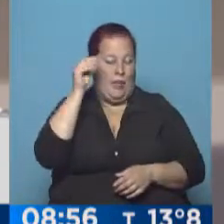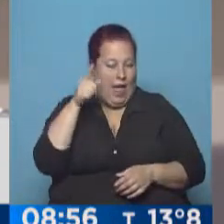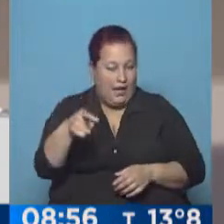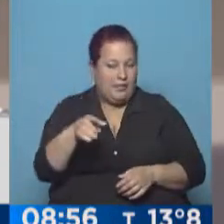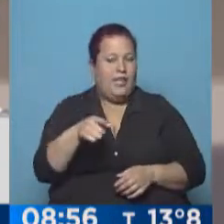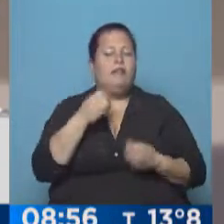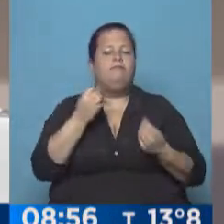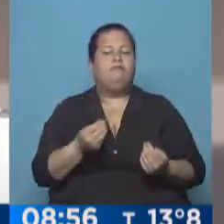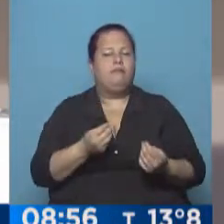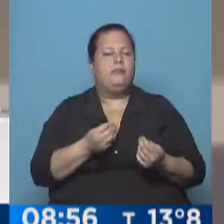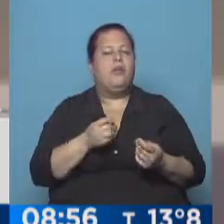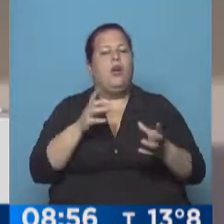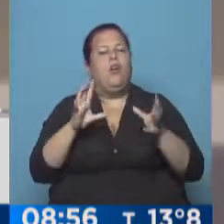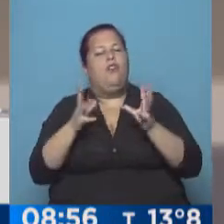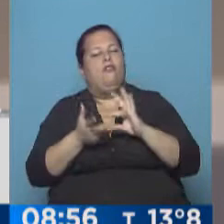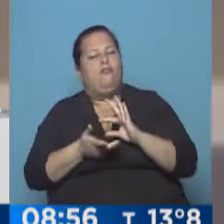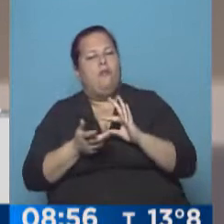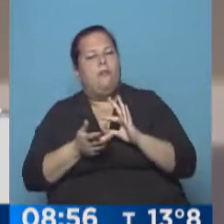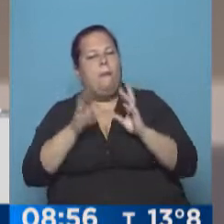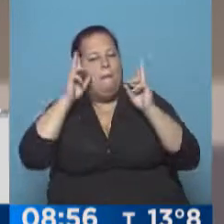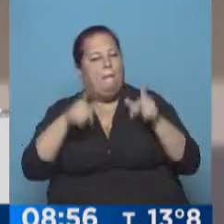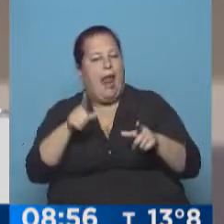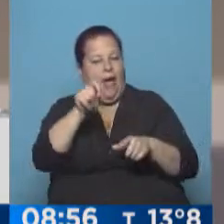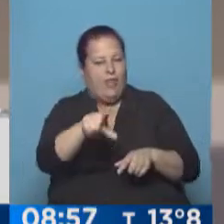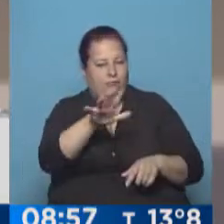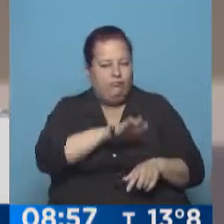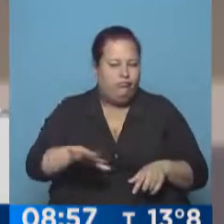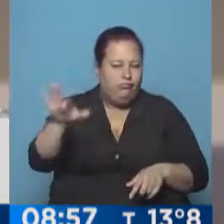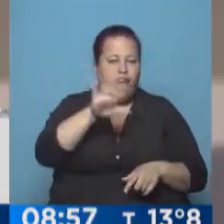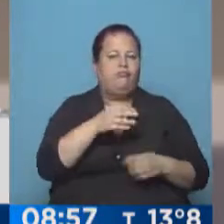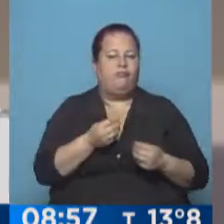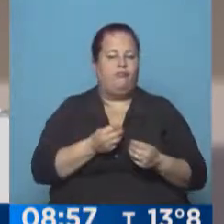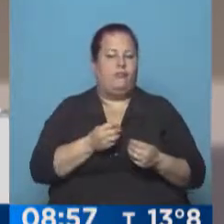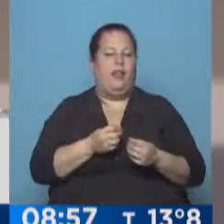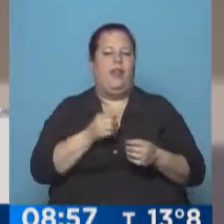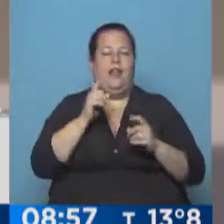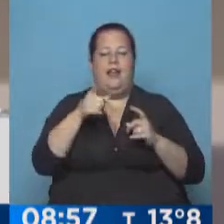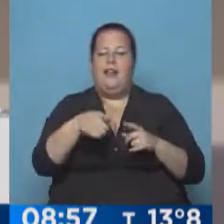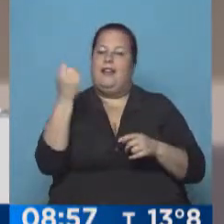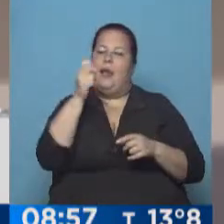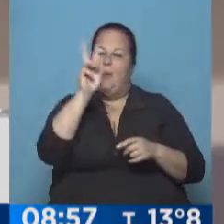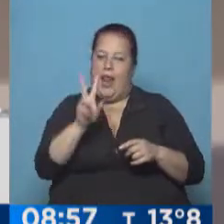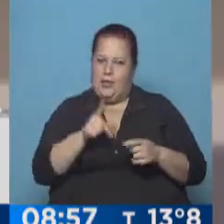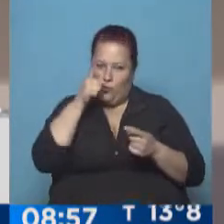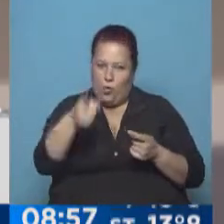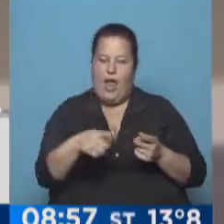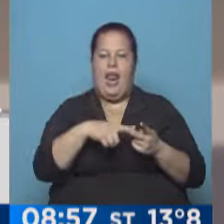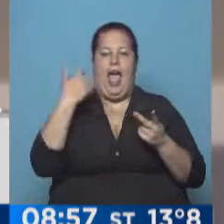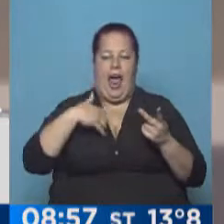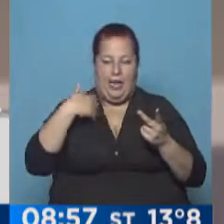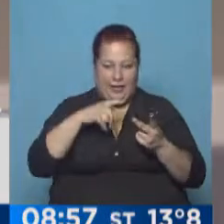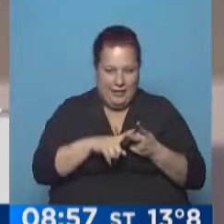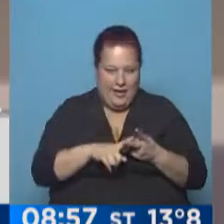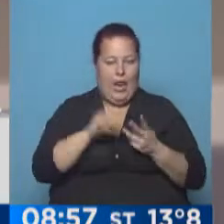es en realidad parte de un plan regional diría yo que tiene en su mira a venezuela argentina